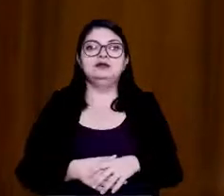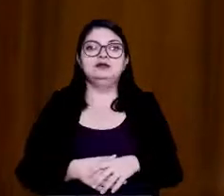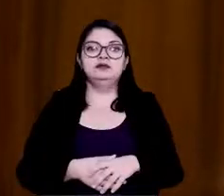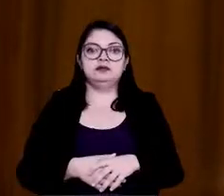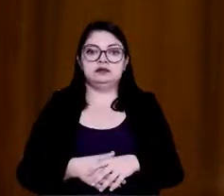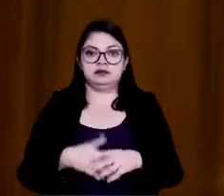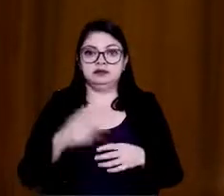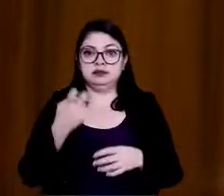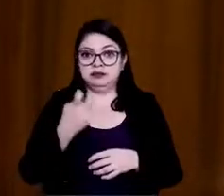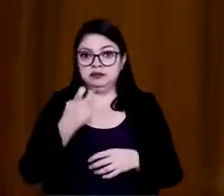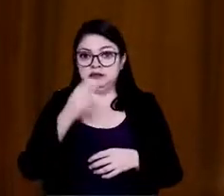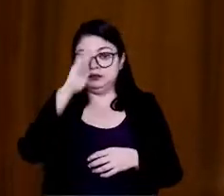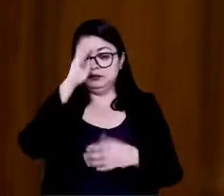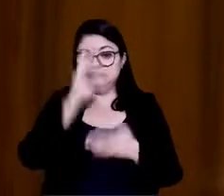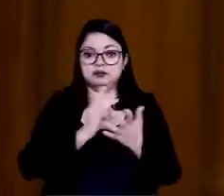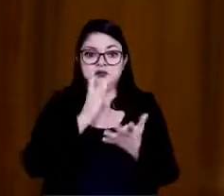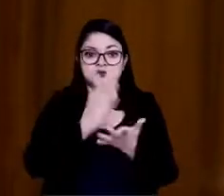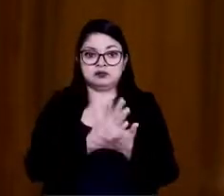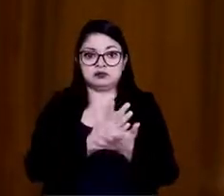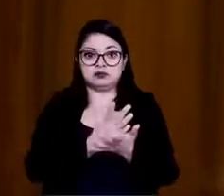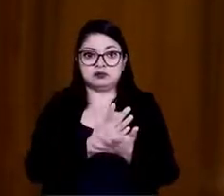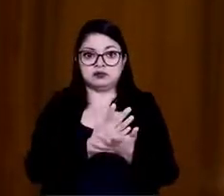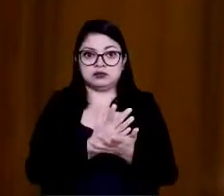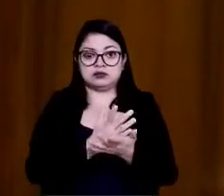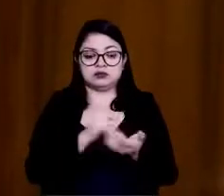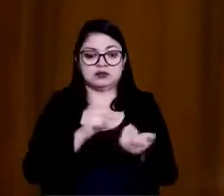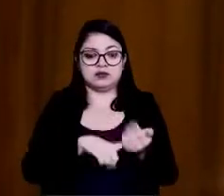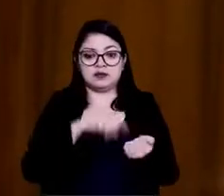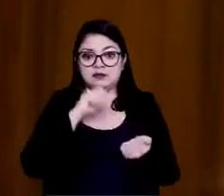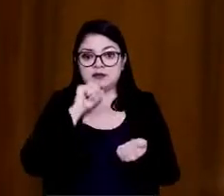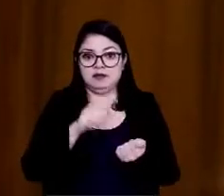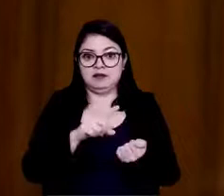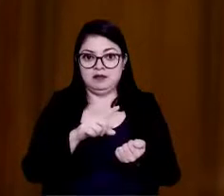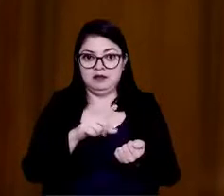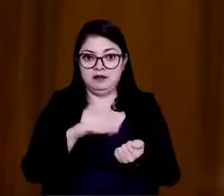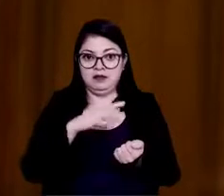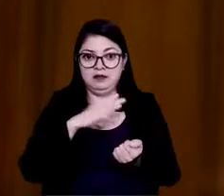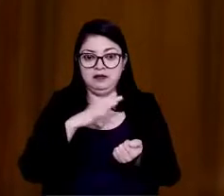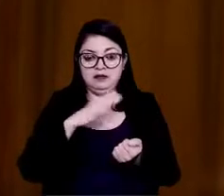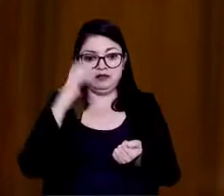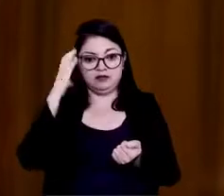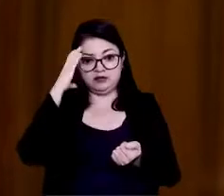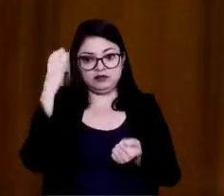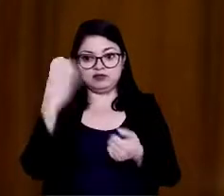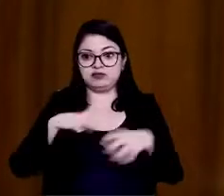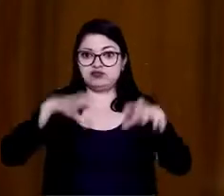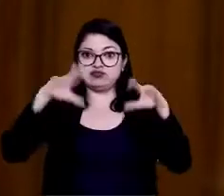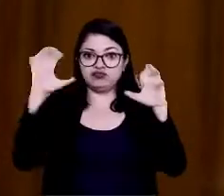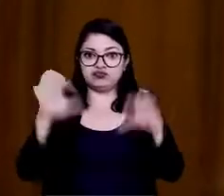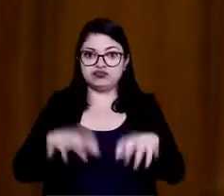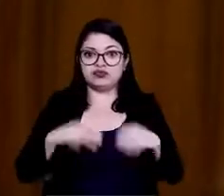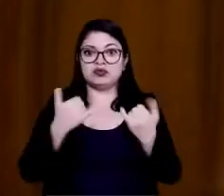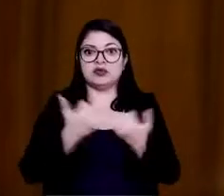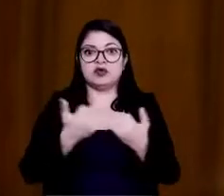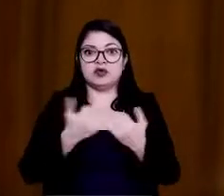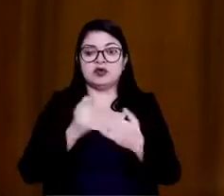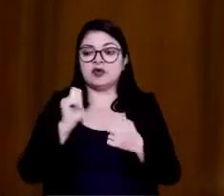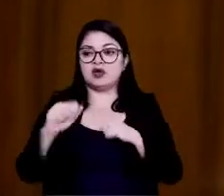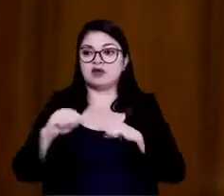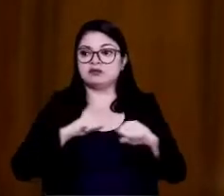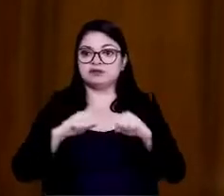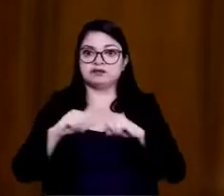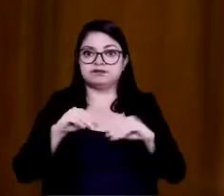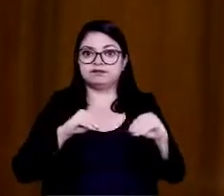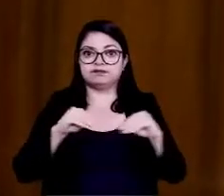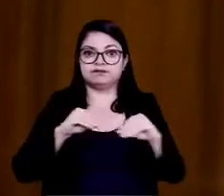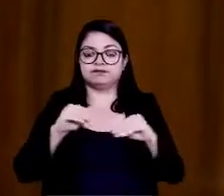esta no ha sido la única situación donde a causa de las intensas lluvias y los movimientos telúricos